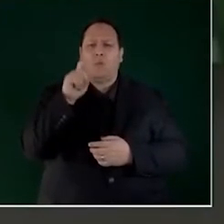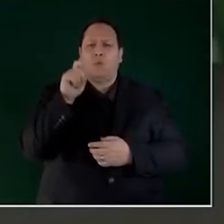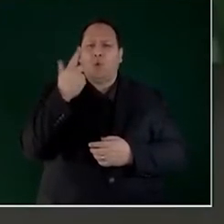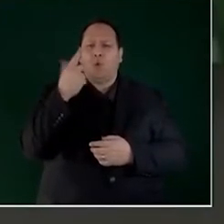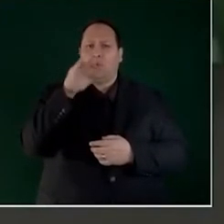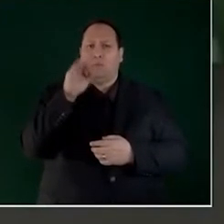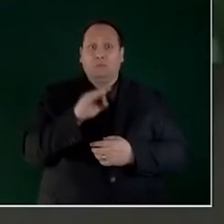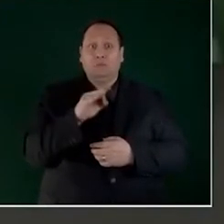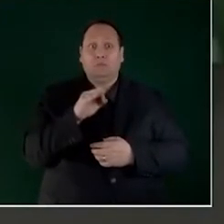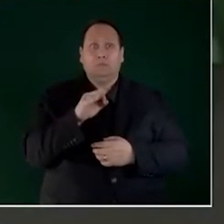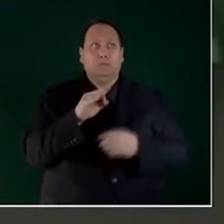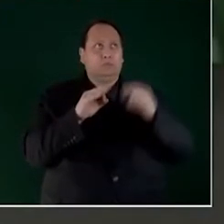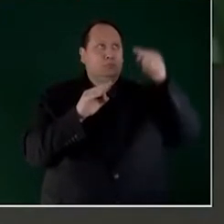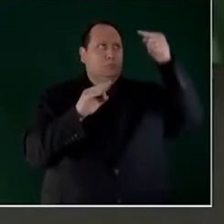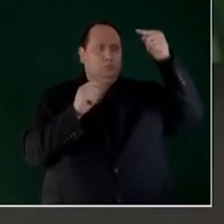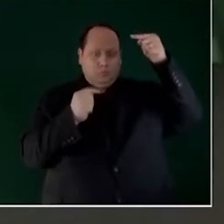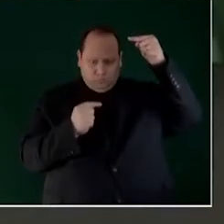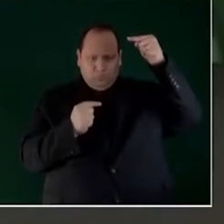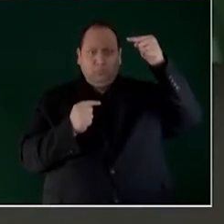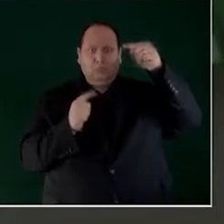54.8, pero fíjense la diferencia.